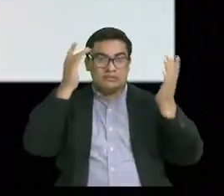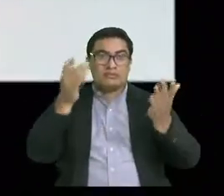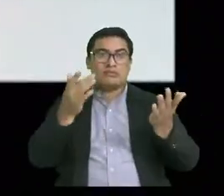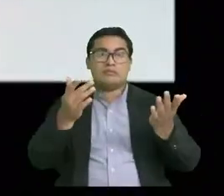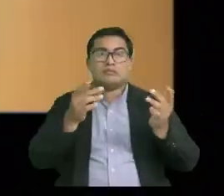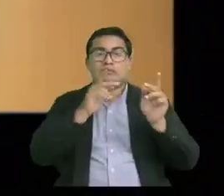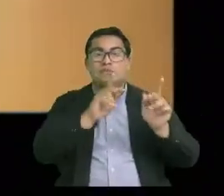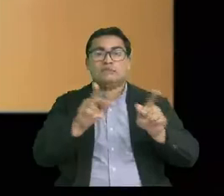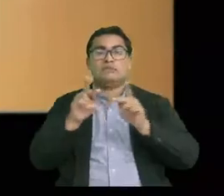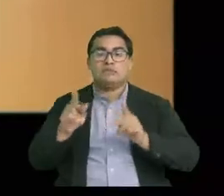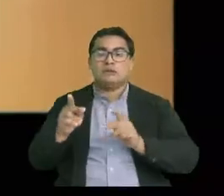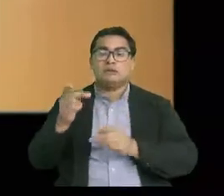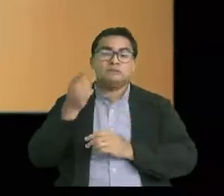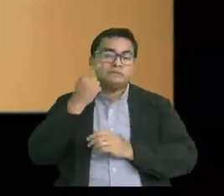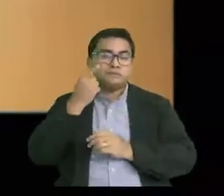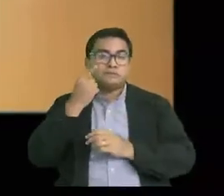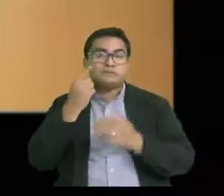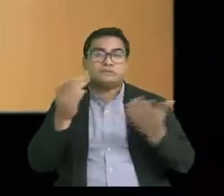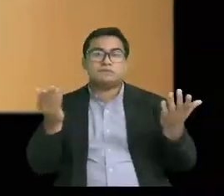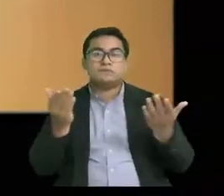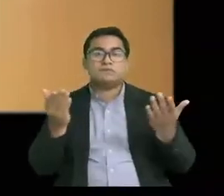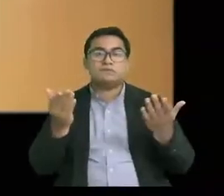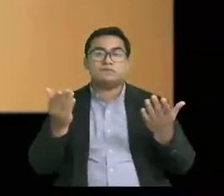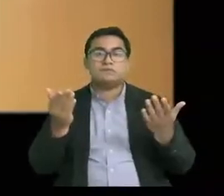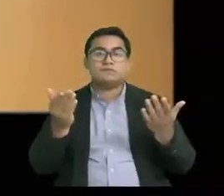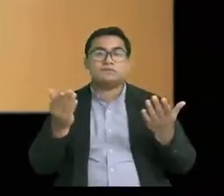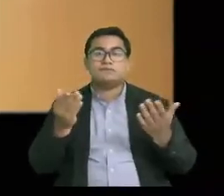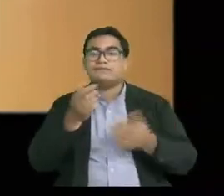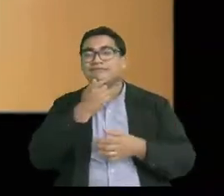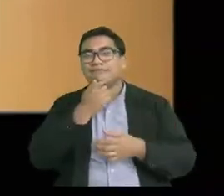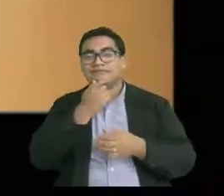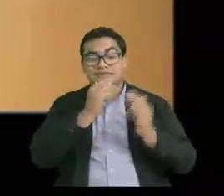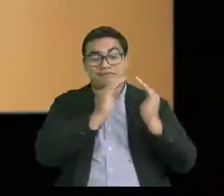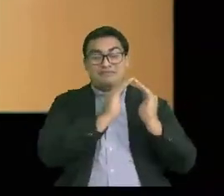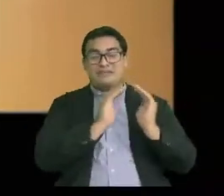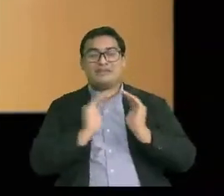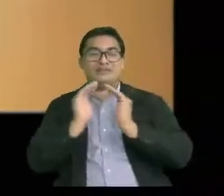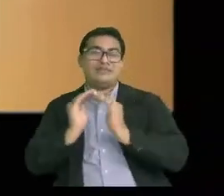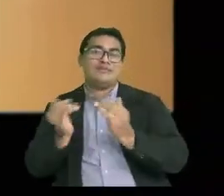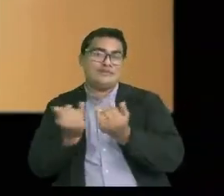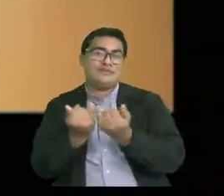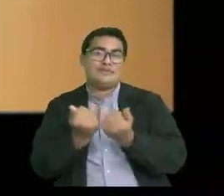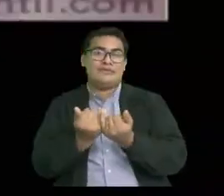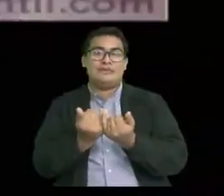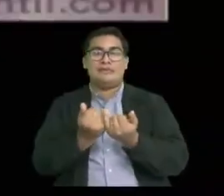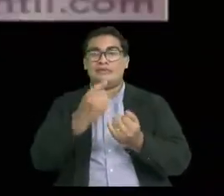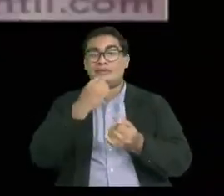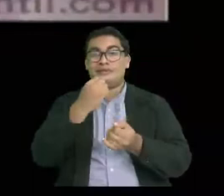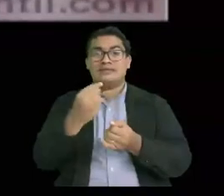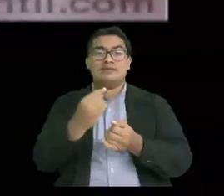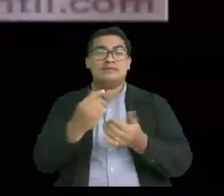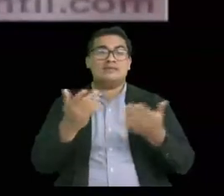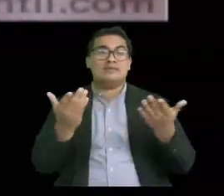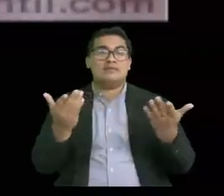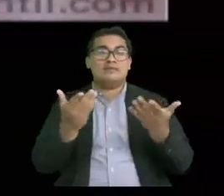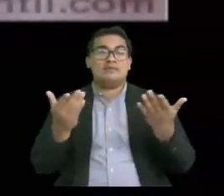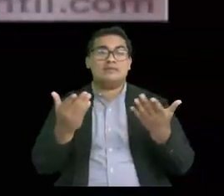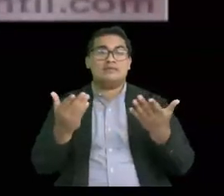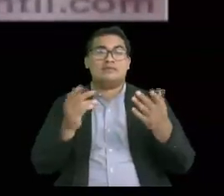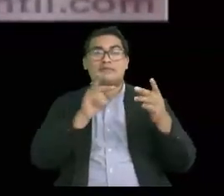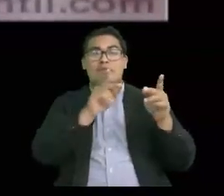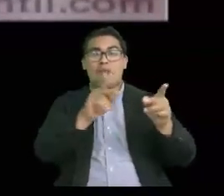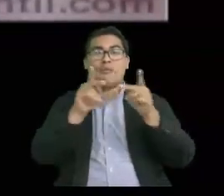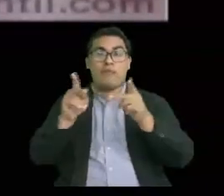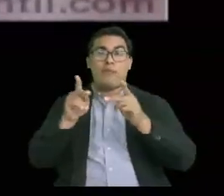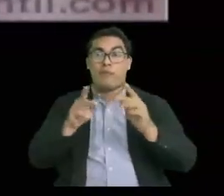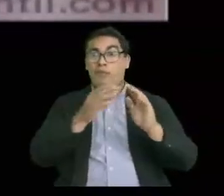las personas que lo ven. Sí. E incluso usted me dio risa al vecino, pues el vecino también se involucra. Siempre. Todo el andén, hasta incluso